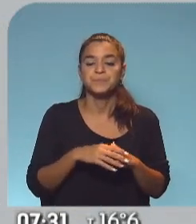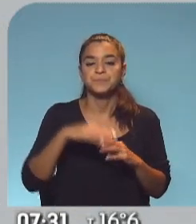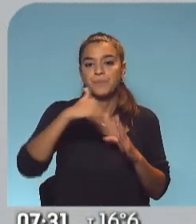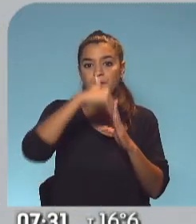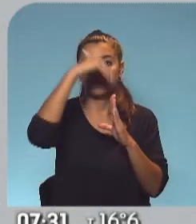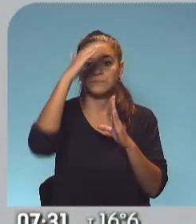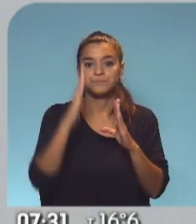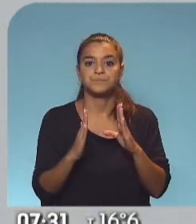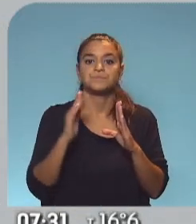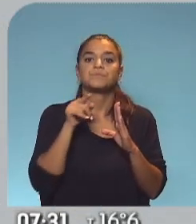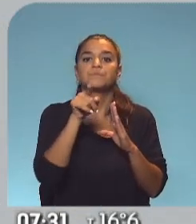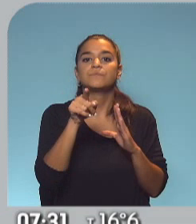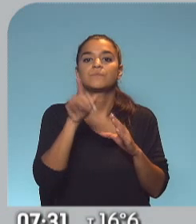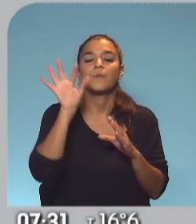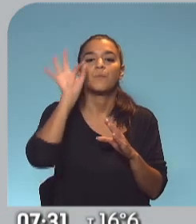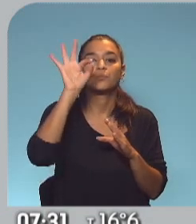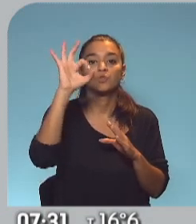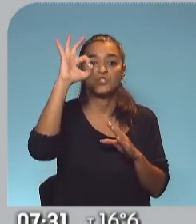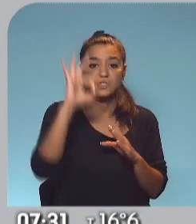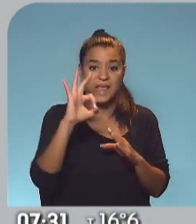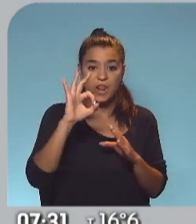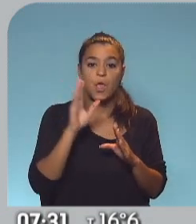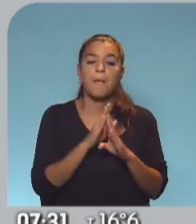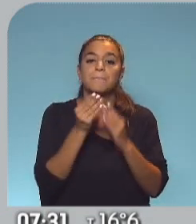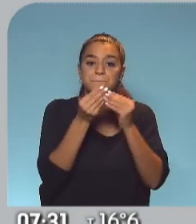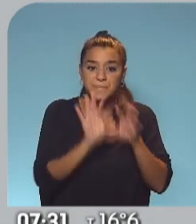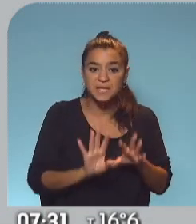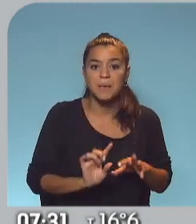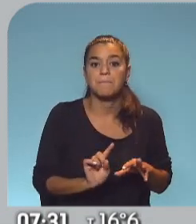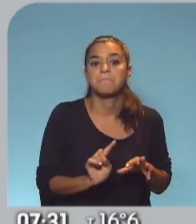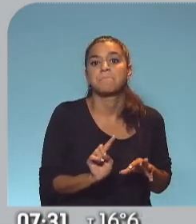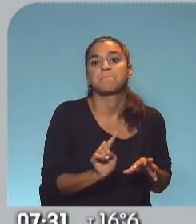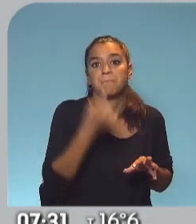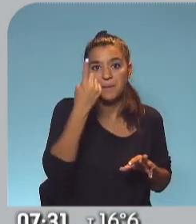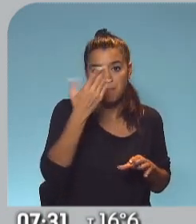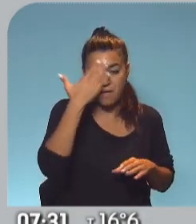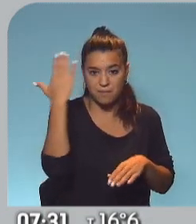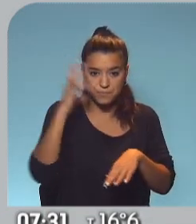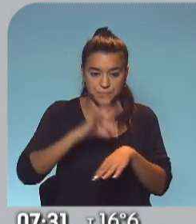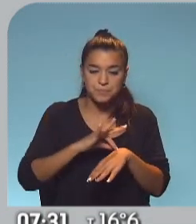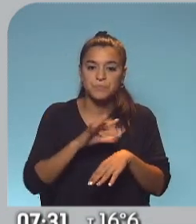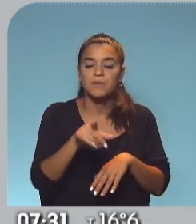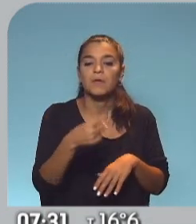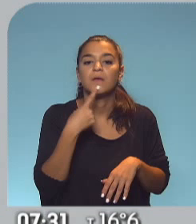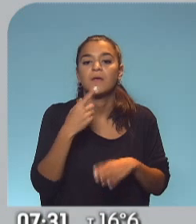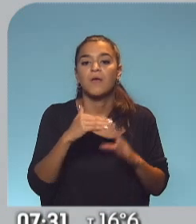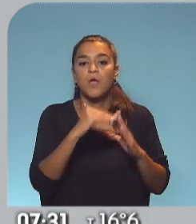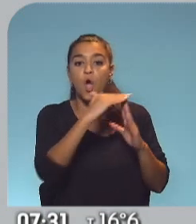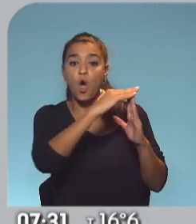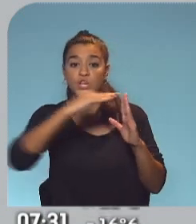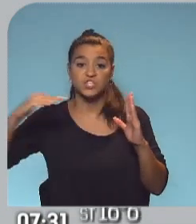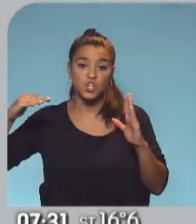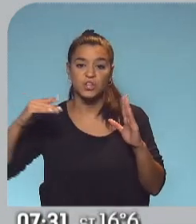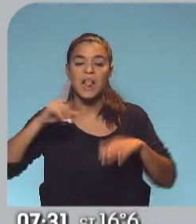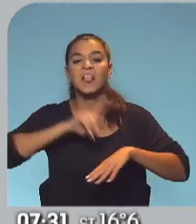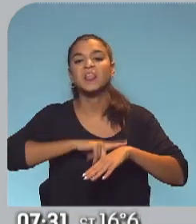cual se unen los dos ejes es el punto cero, desde que apareció el primer infectado. Bien. Y el horizontal nos está hablando del